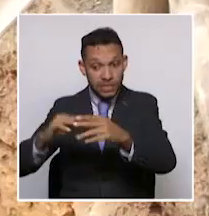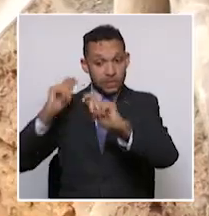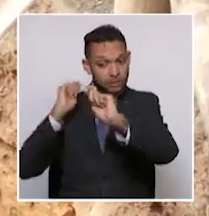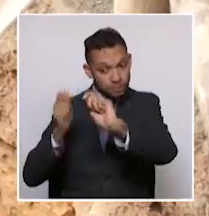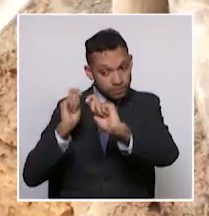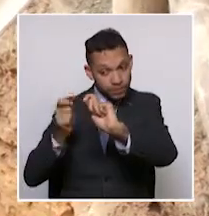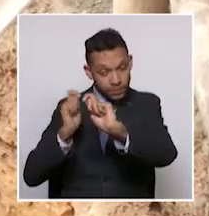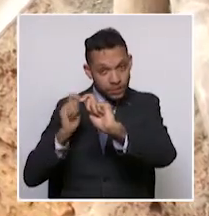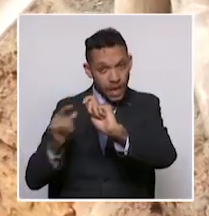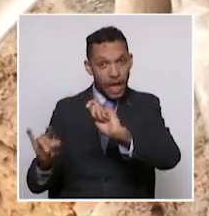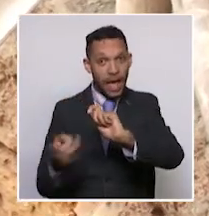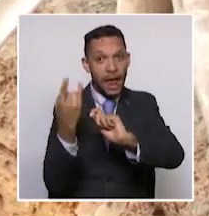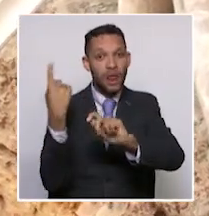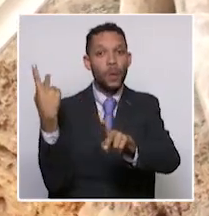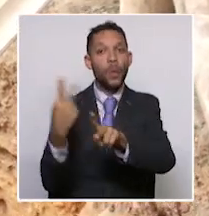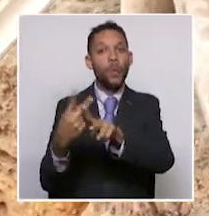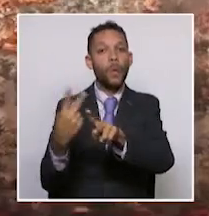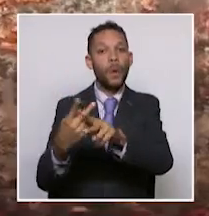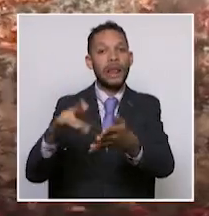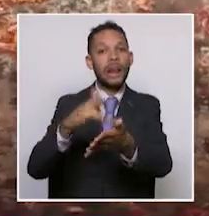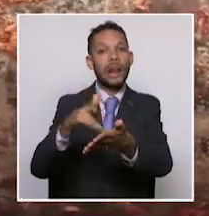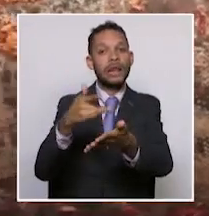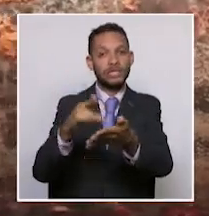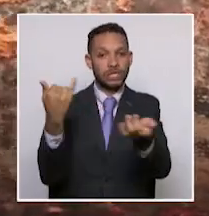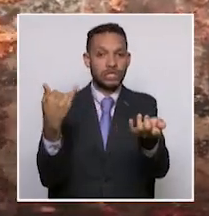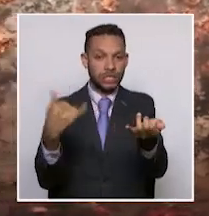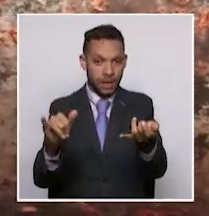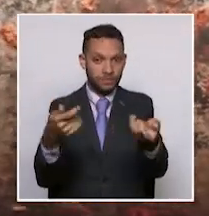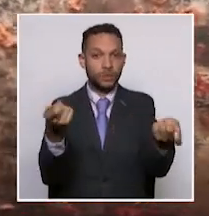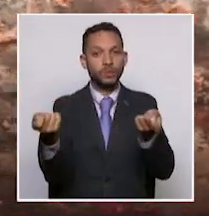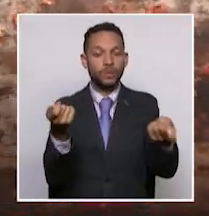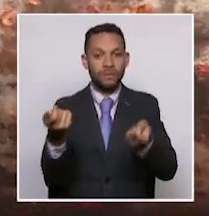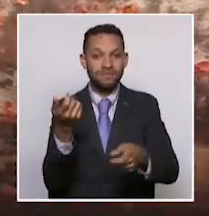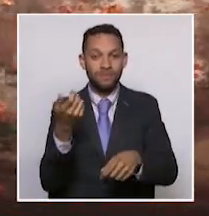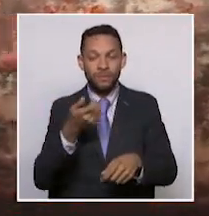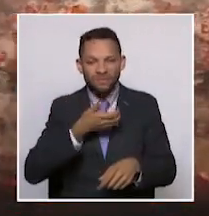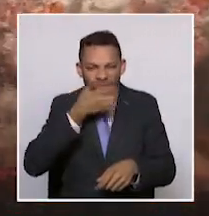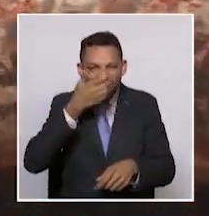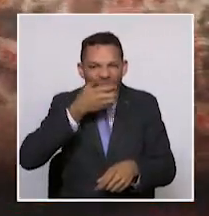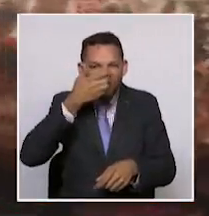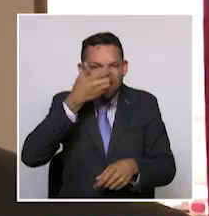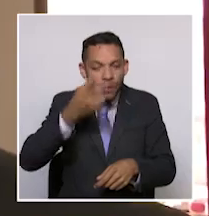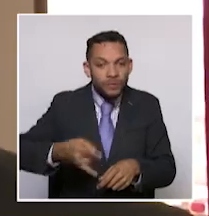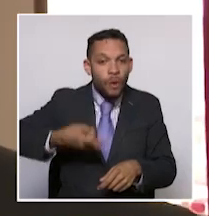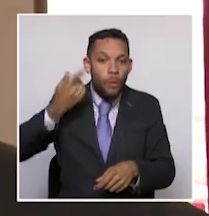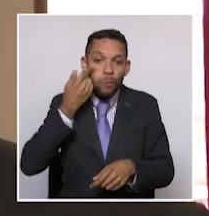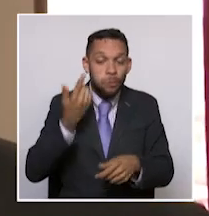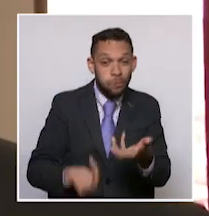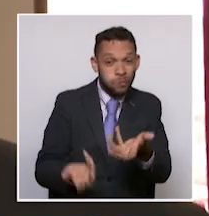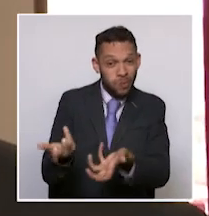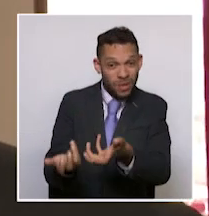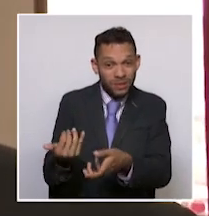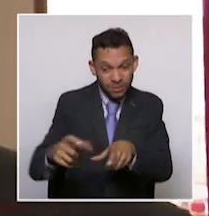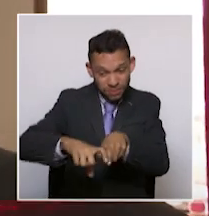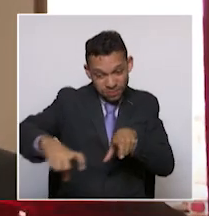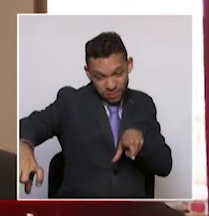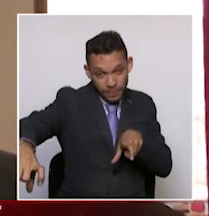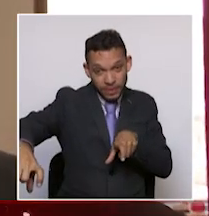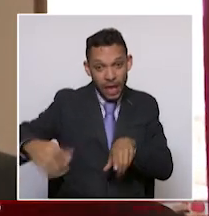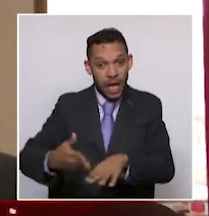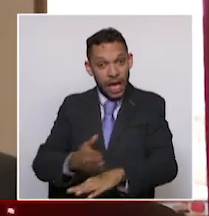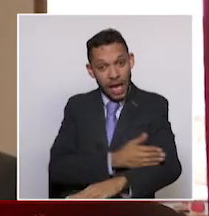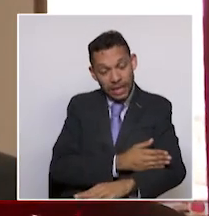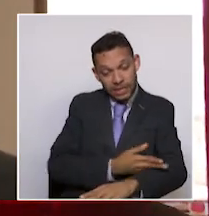se presentó una emergencia ya controlada en un tubo de gas. No era que se hubiera roto el tubo, que hubieran averiado el tubo con